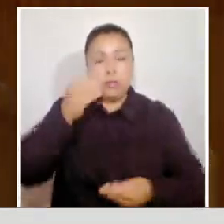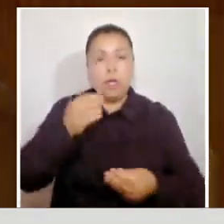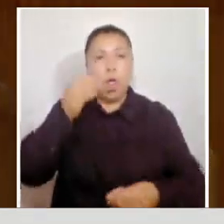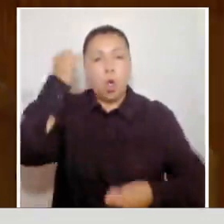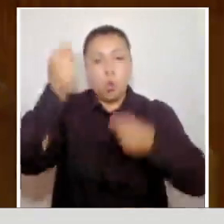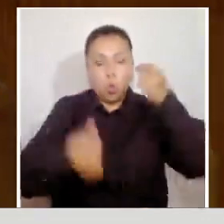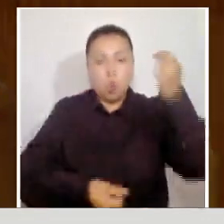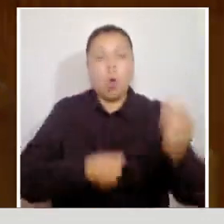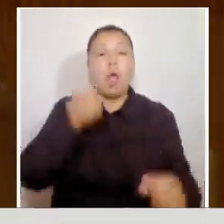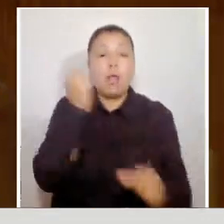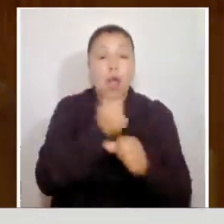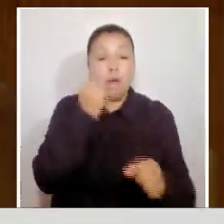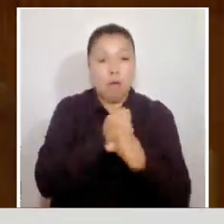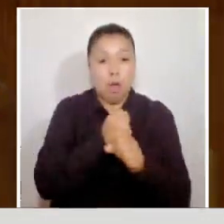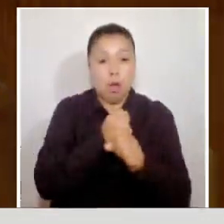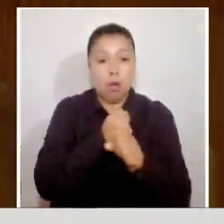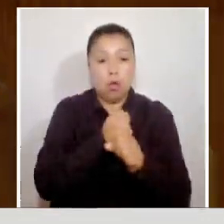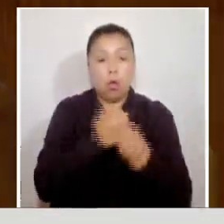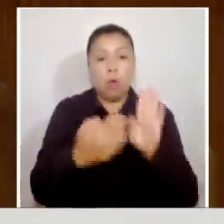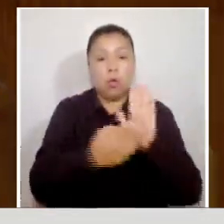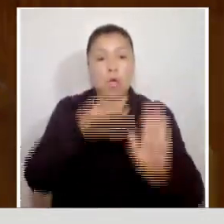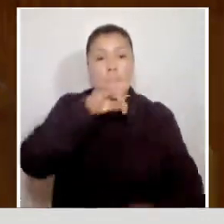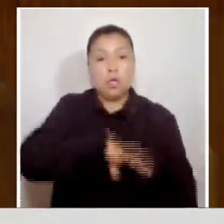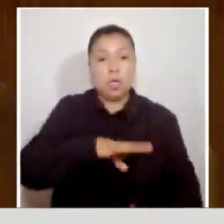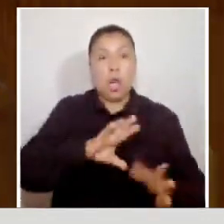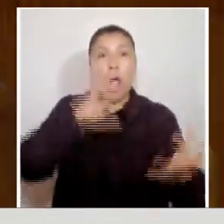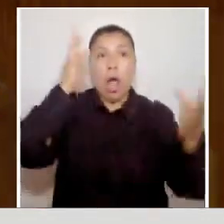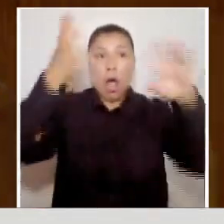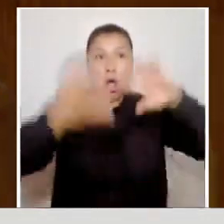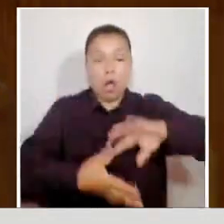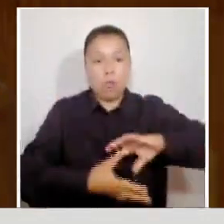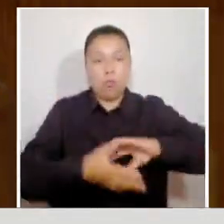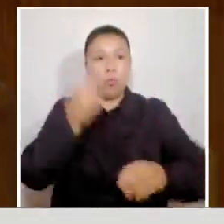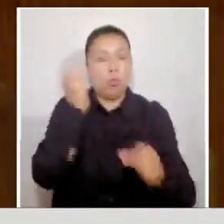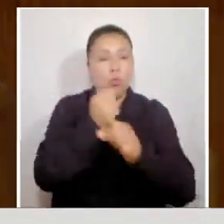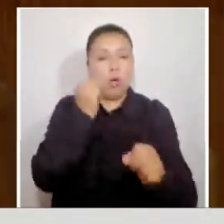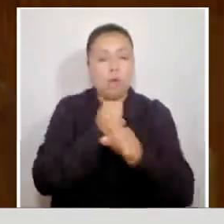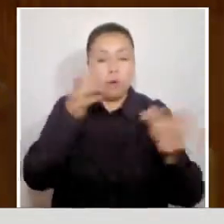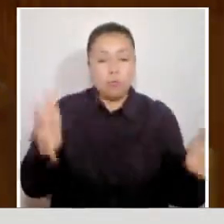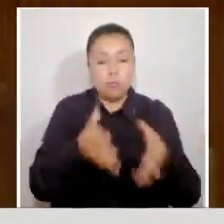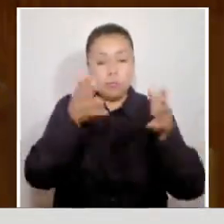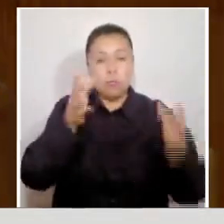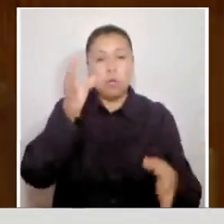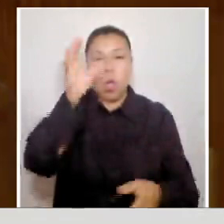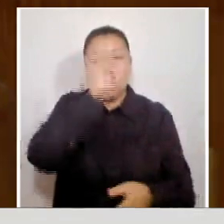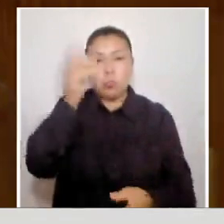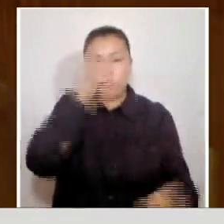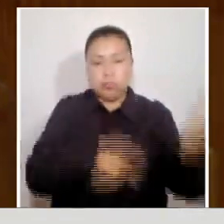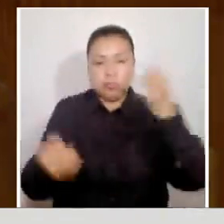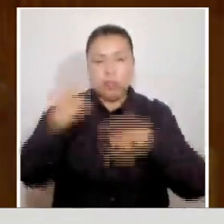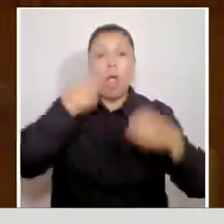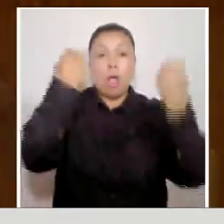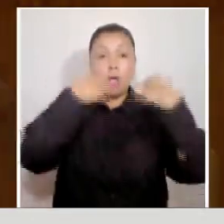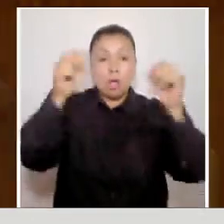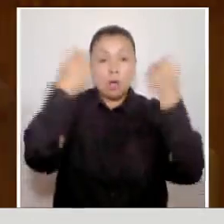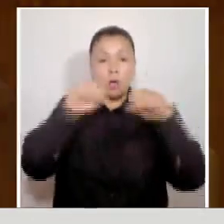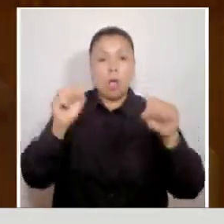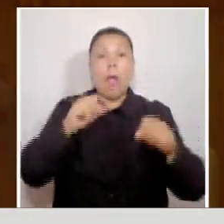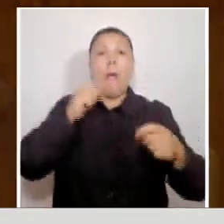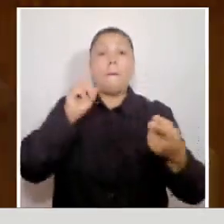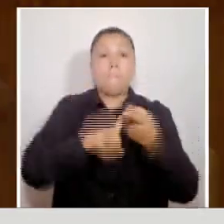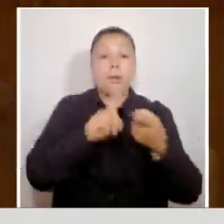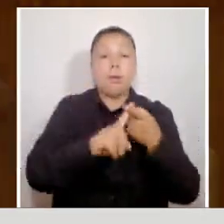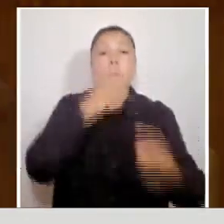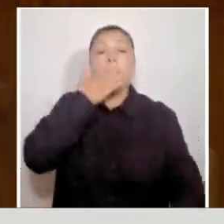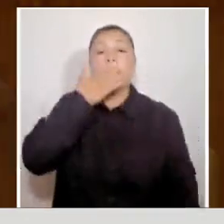trabajo y mostrar a Chile hacia el mundo en una labor de promoción tur y deportiva a través de la participación de los mejores